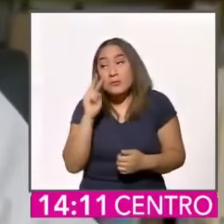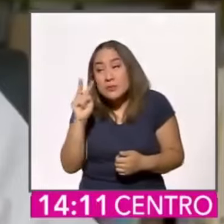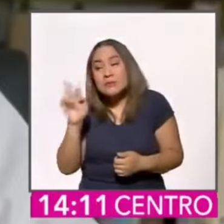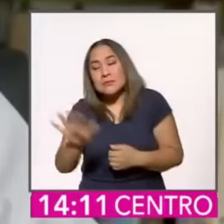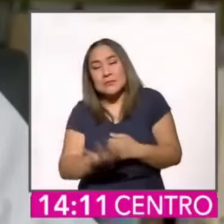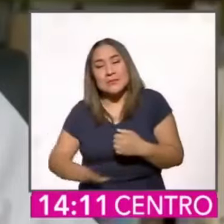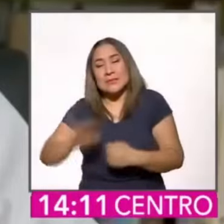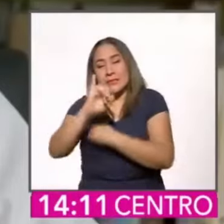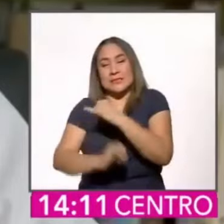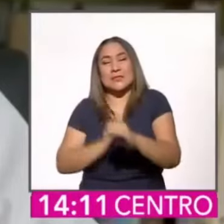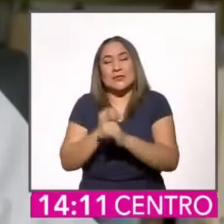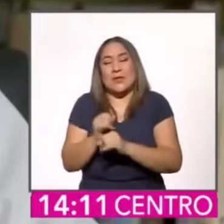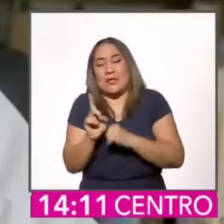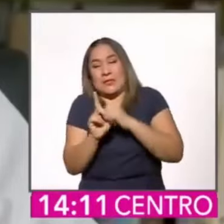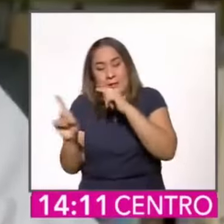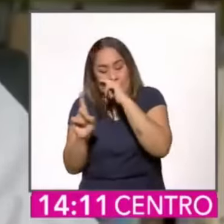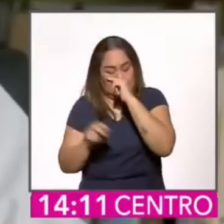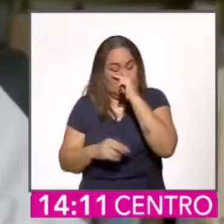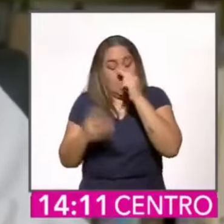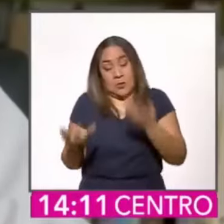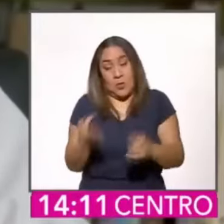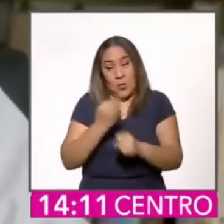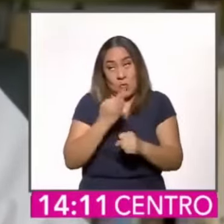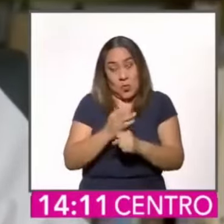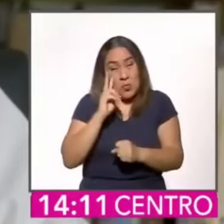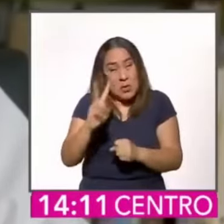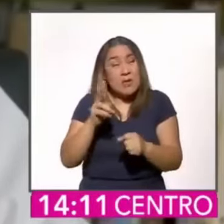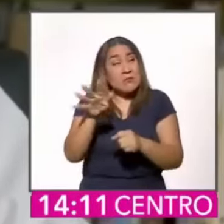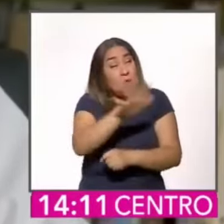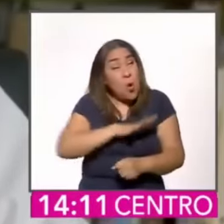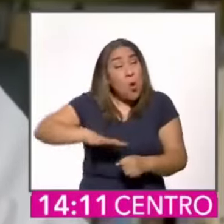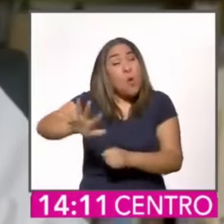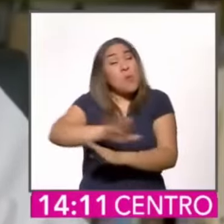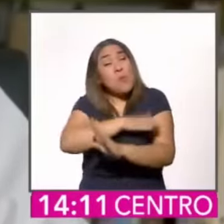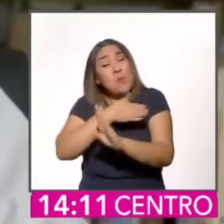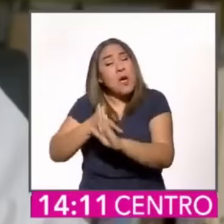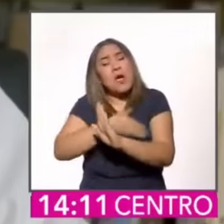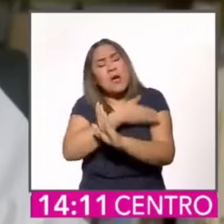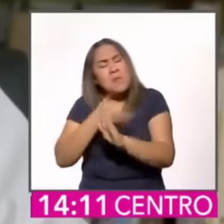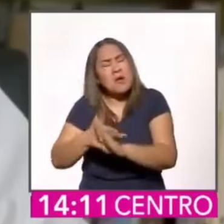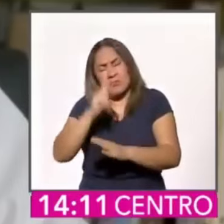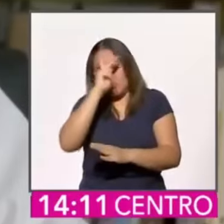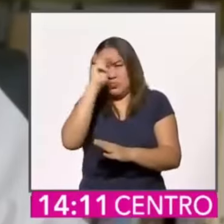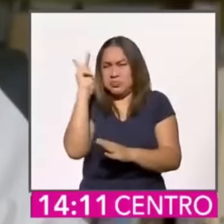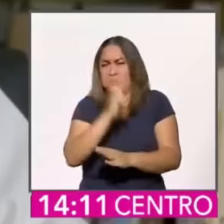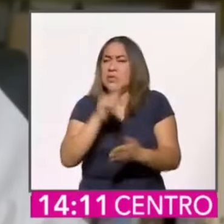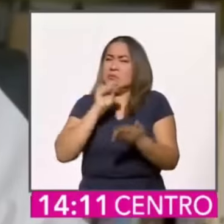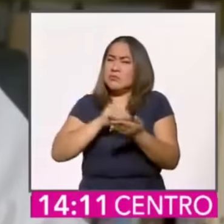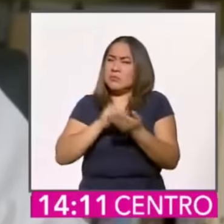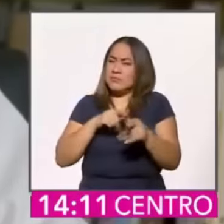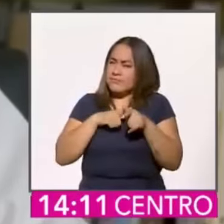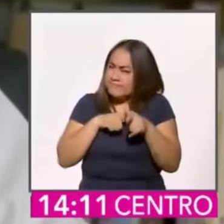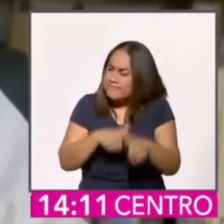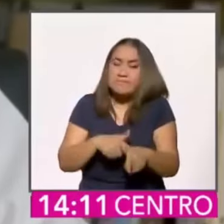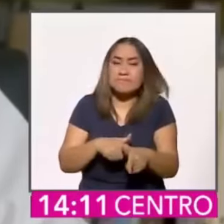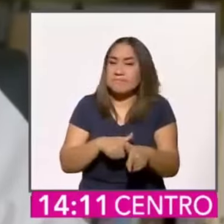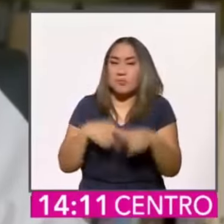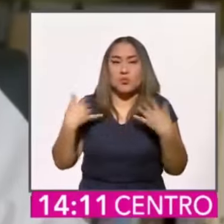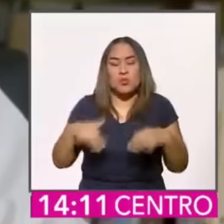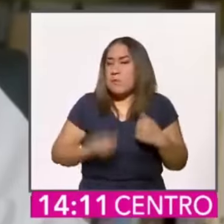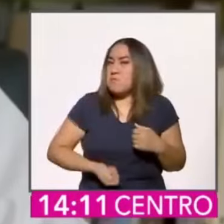derecha internacional. Pese a esta ofensiva, constante y masiva, que no tiene precedentes